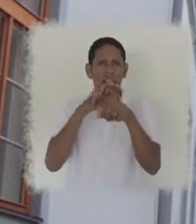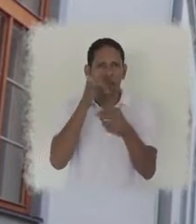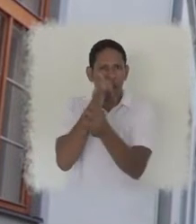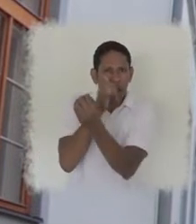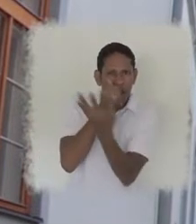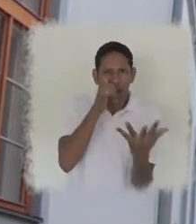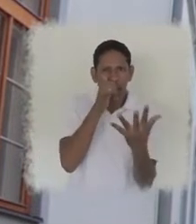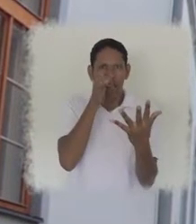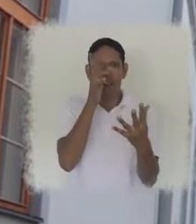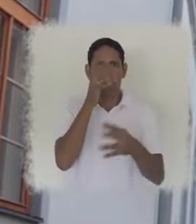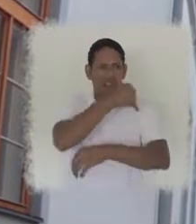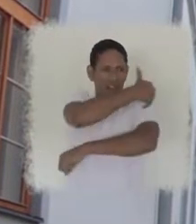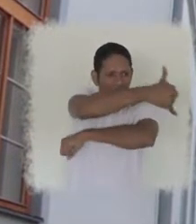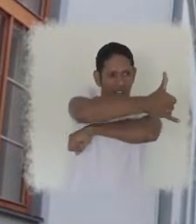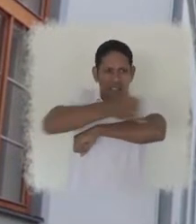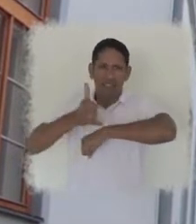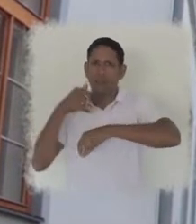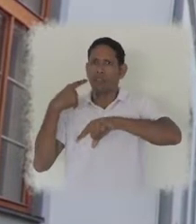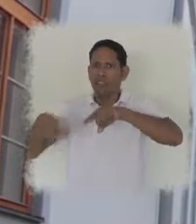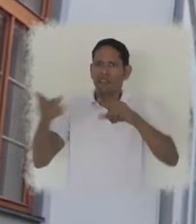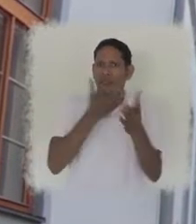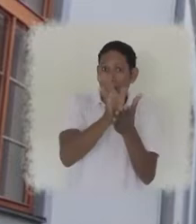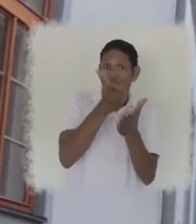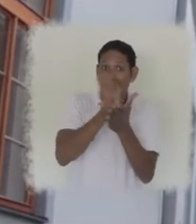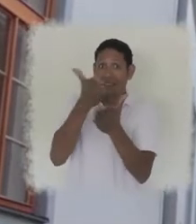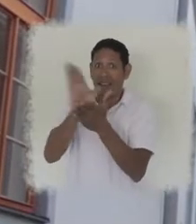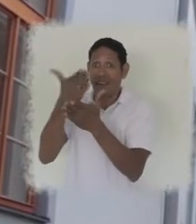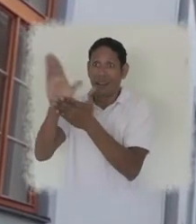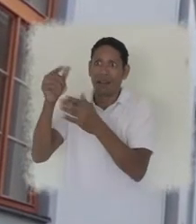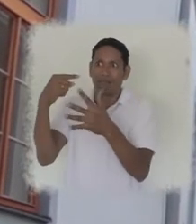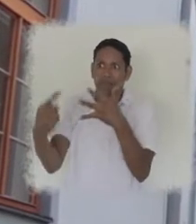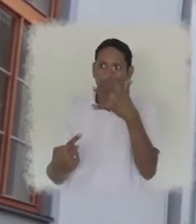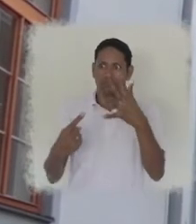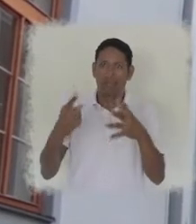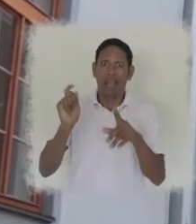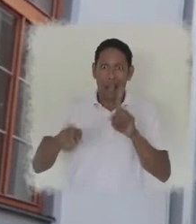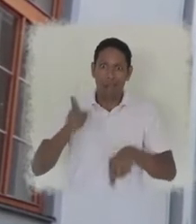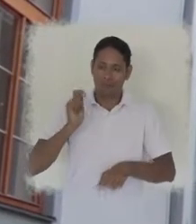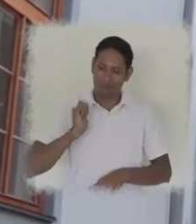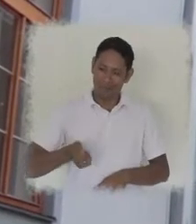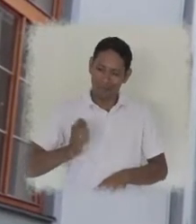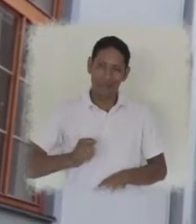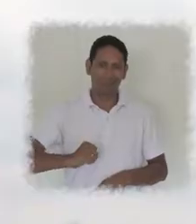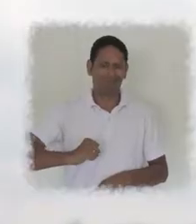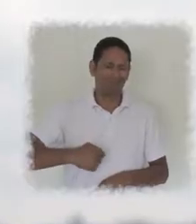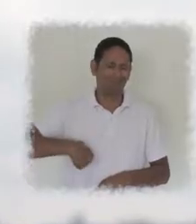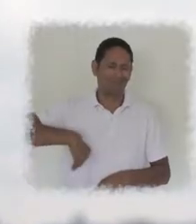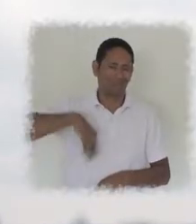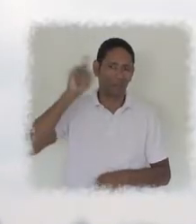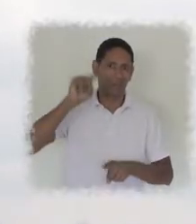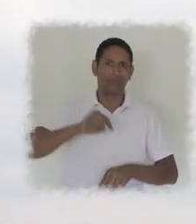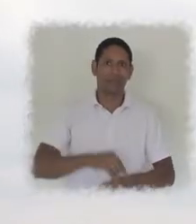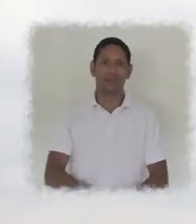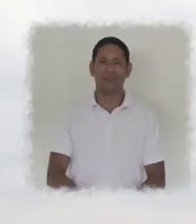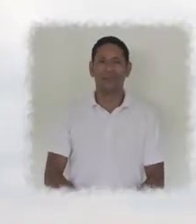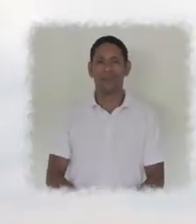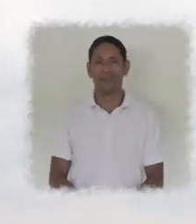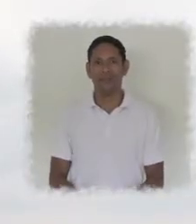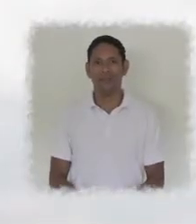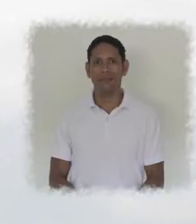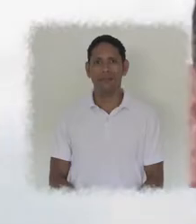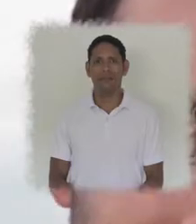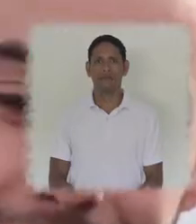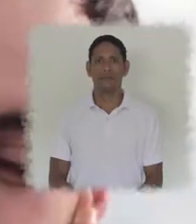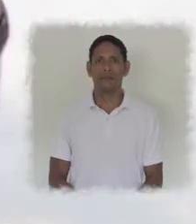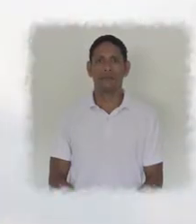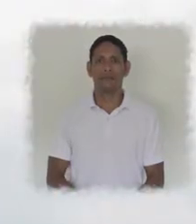de medicina, de ingeniería, de arquitectura, de muchas, muchas carreras, cine, de derecho. Marceau from France.